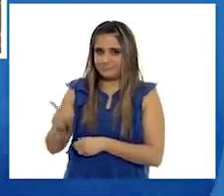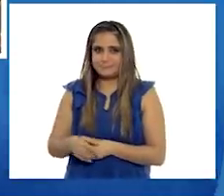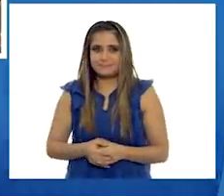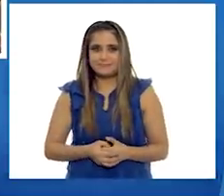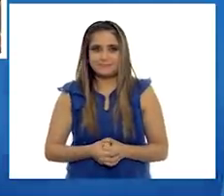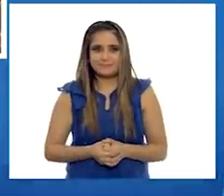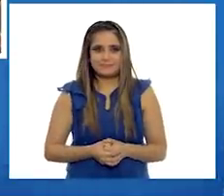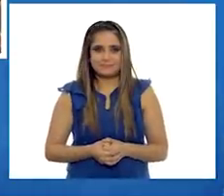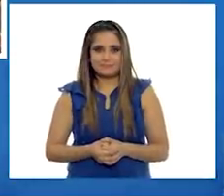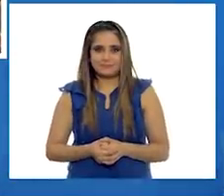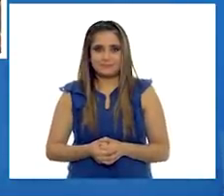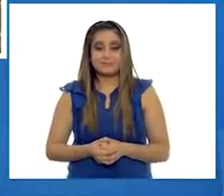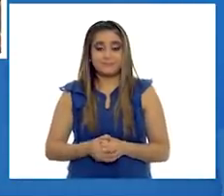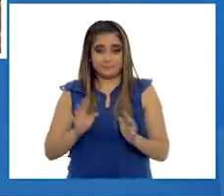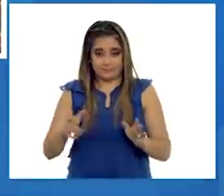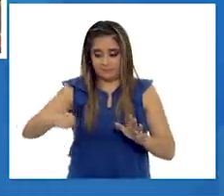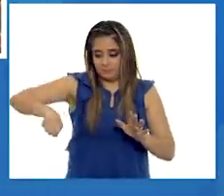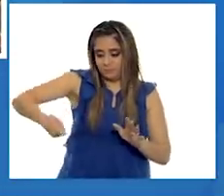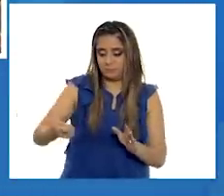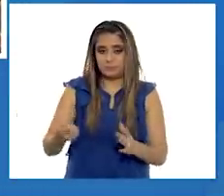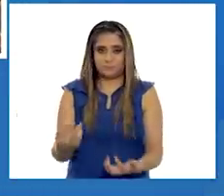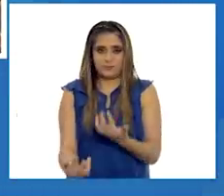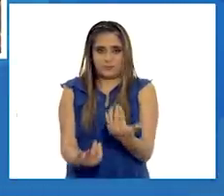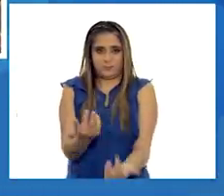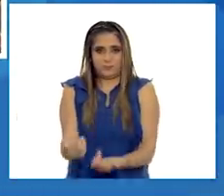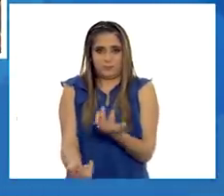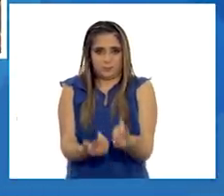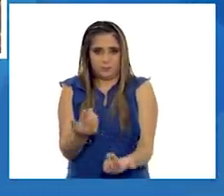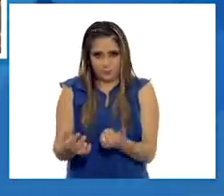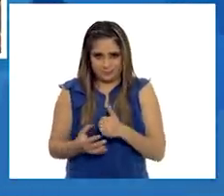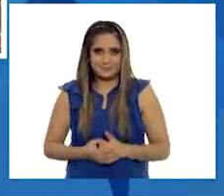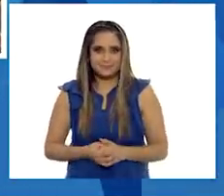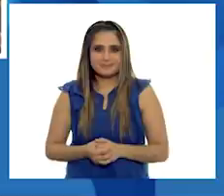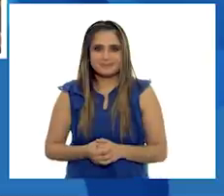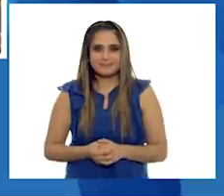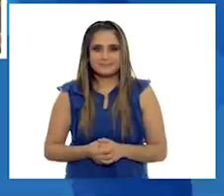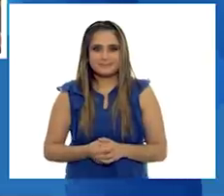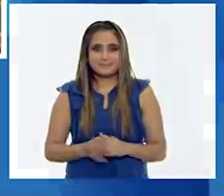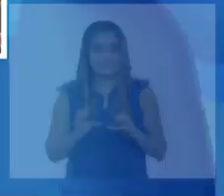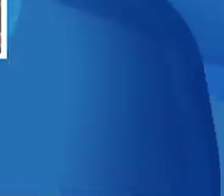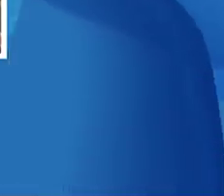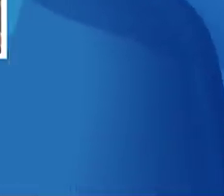Ahora encenderemos la fuente de calor con mucho cuidado.